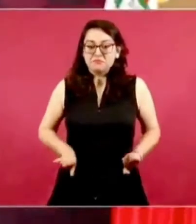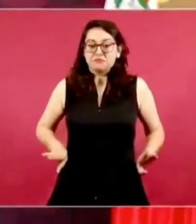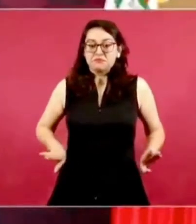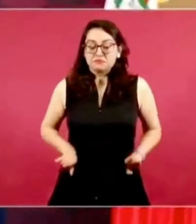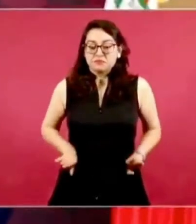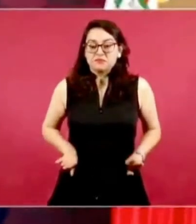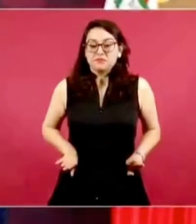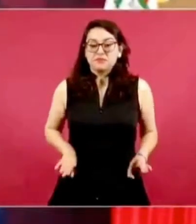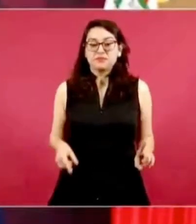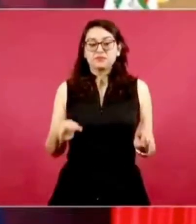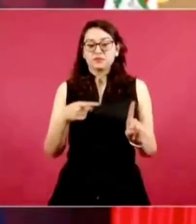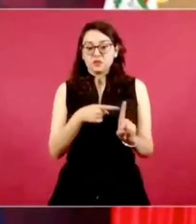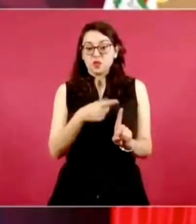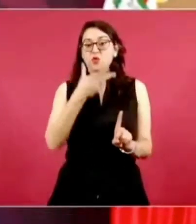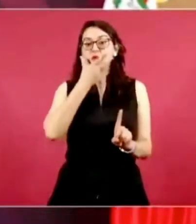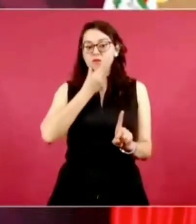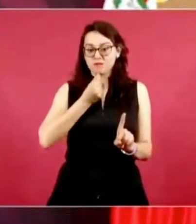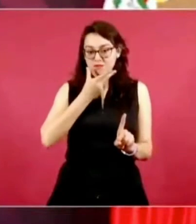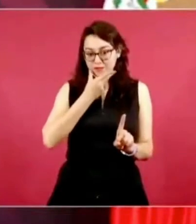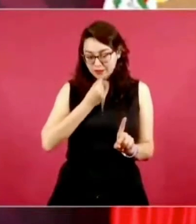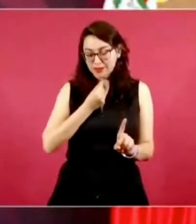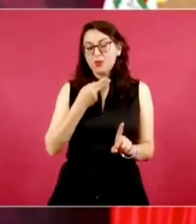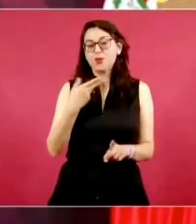luchador social, era un humanista,